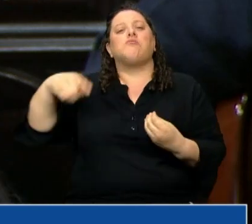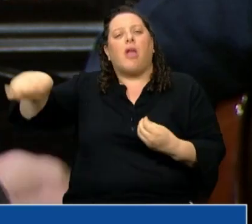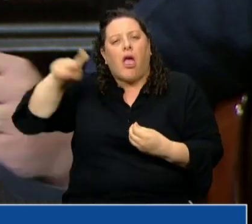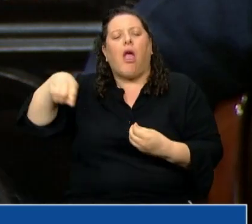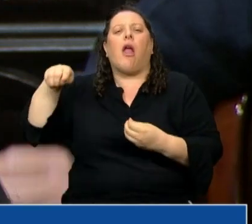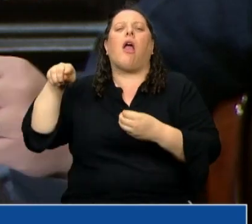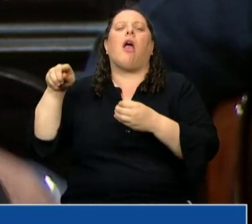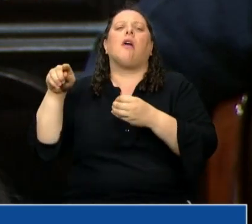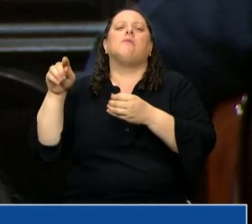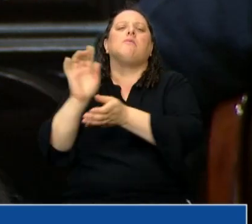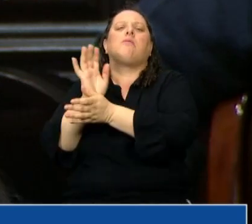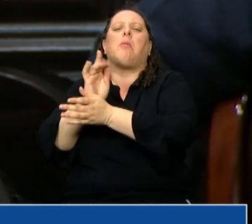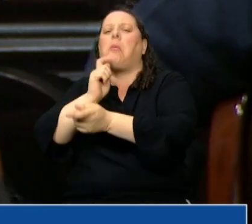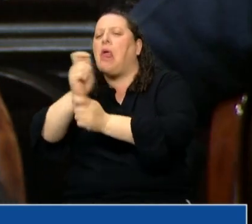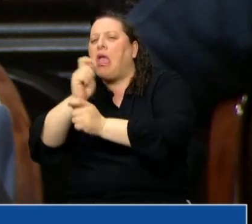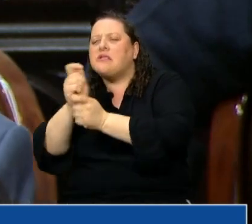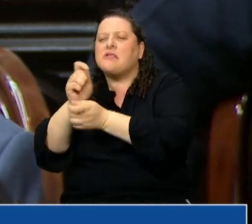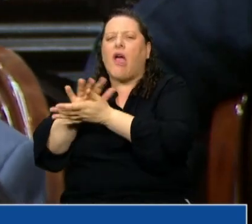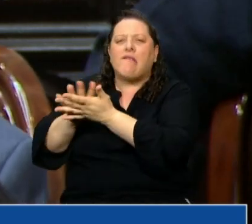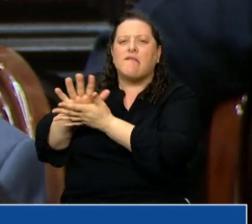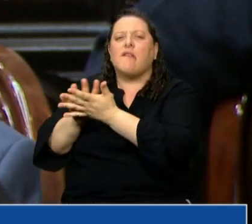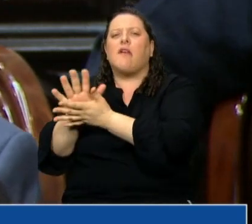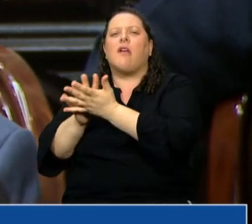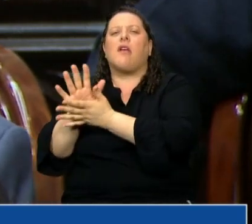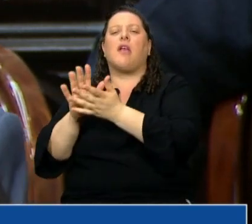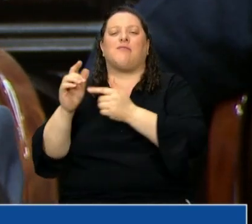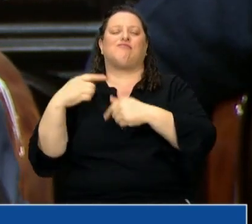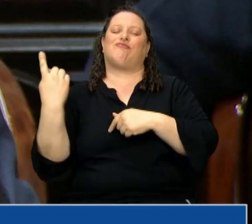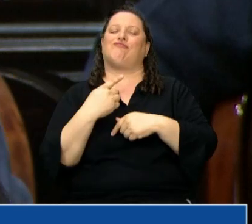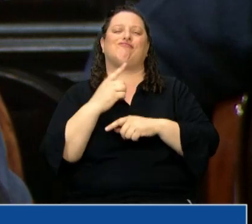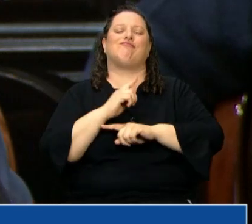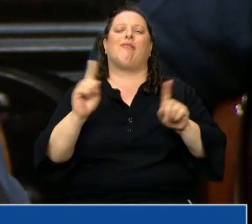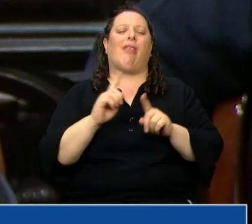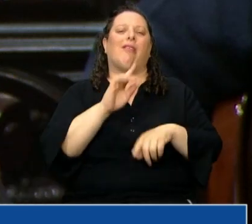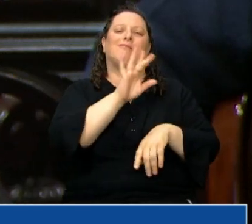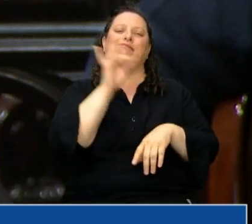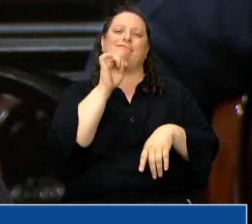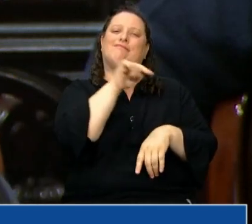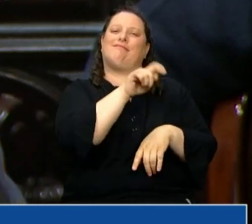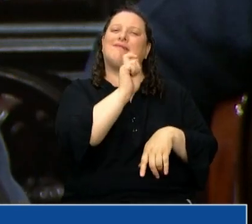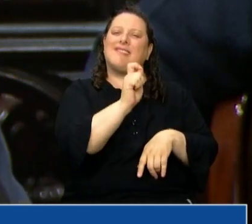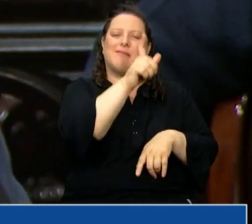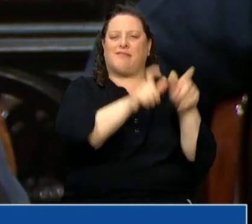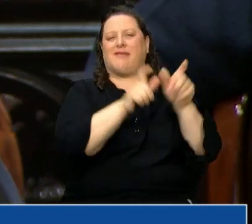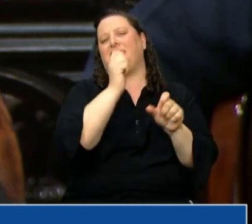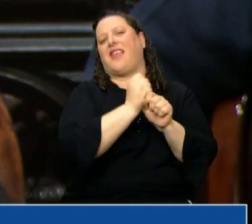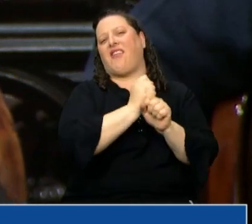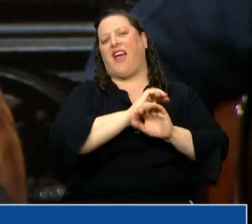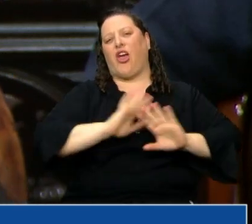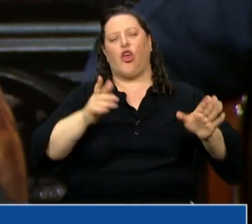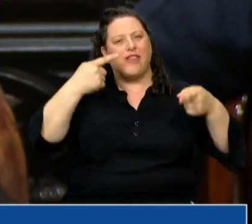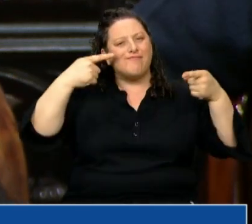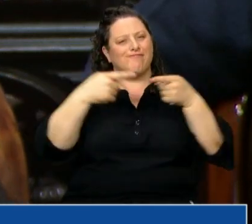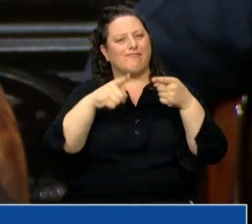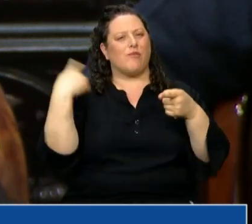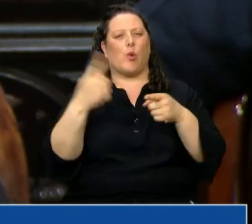mediáticas de prensa con los trabajadores y que elige a los trabajadores como eje de su política. Del otro lado están los